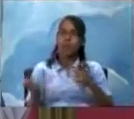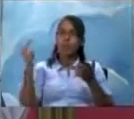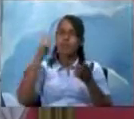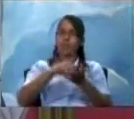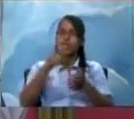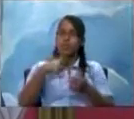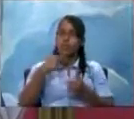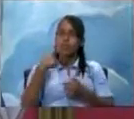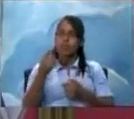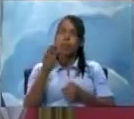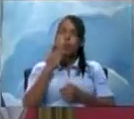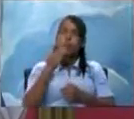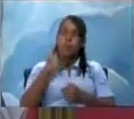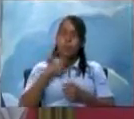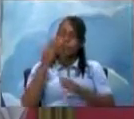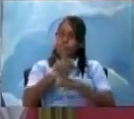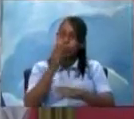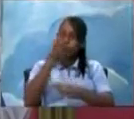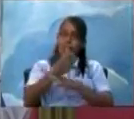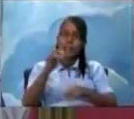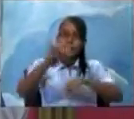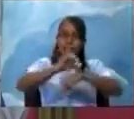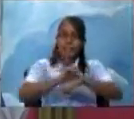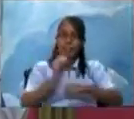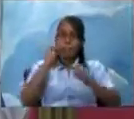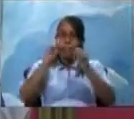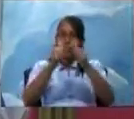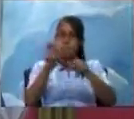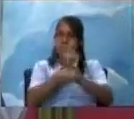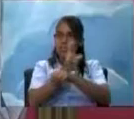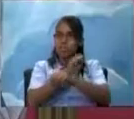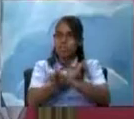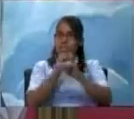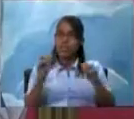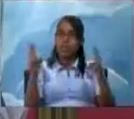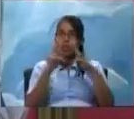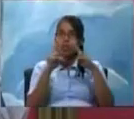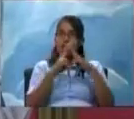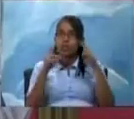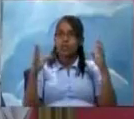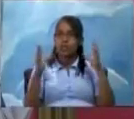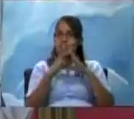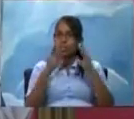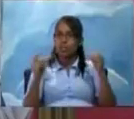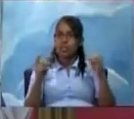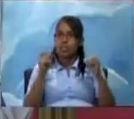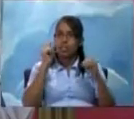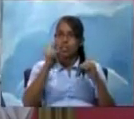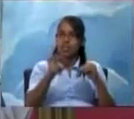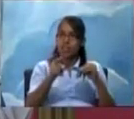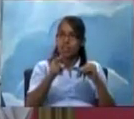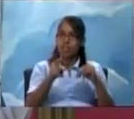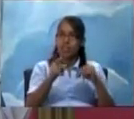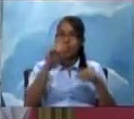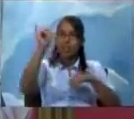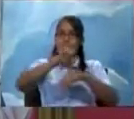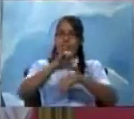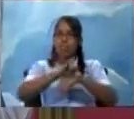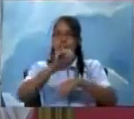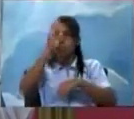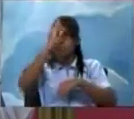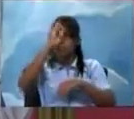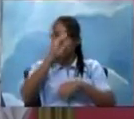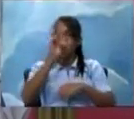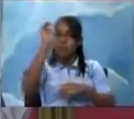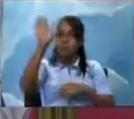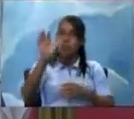me levanté, yo le dije a mamá, yo quiero comenzar a ir a la iglesia, y comencé ahí inmediatamente. Ya me conocían en todas las misiones en